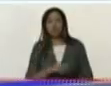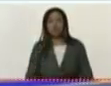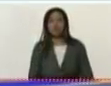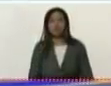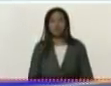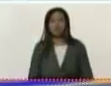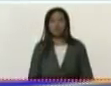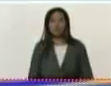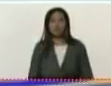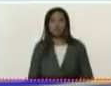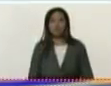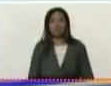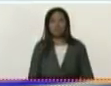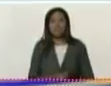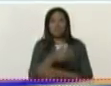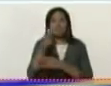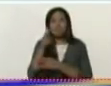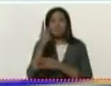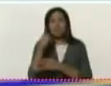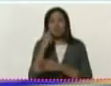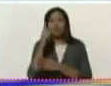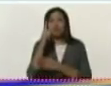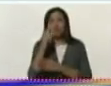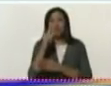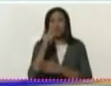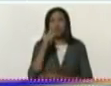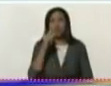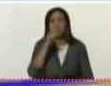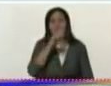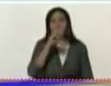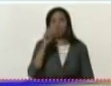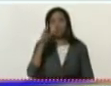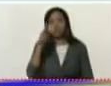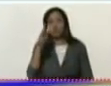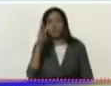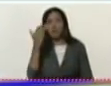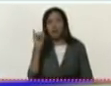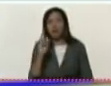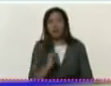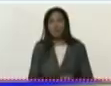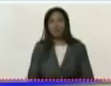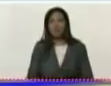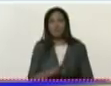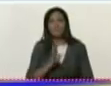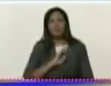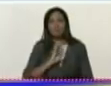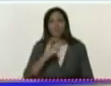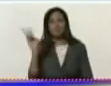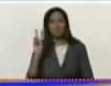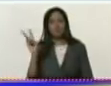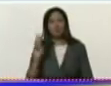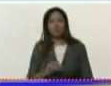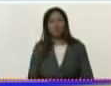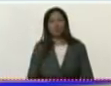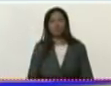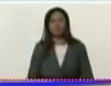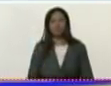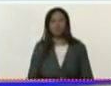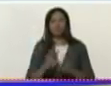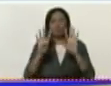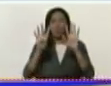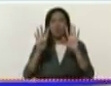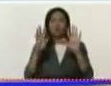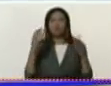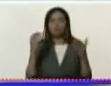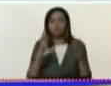Y los terroristas llevan el fusil AK-103 del Ejército Venezolano. Se llevaron 9